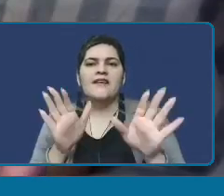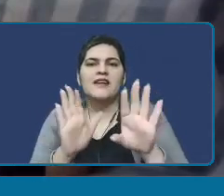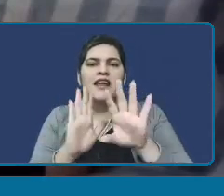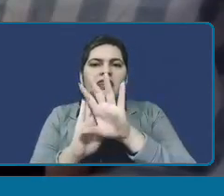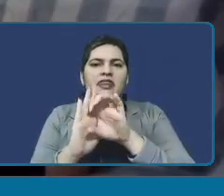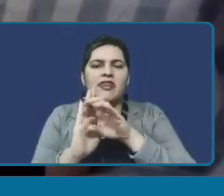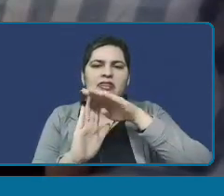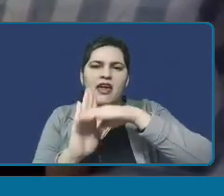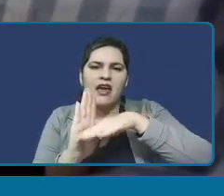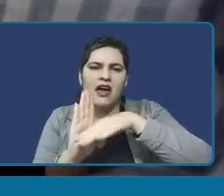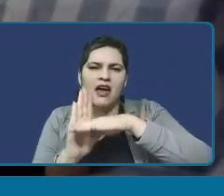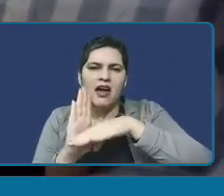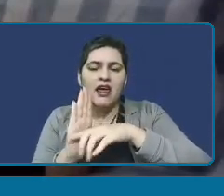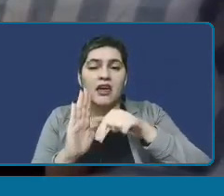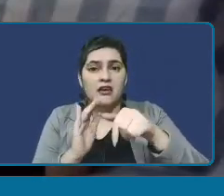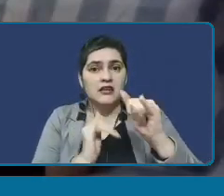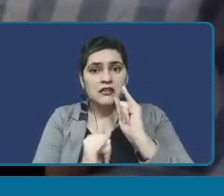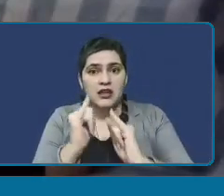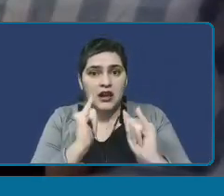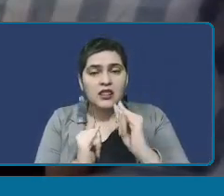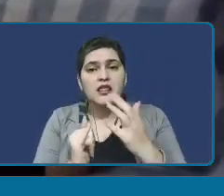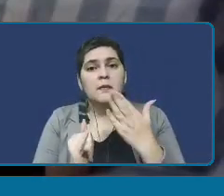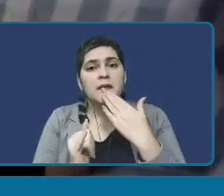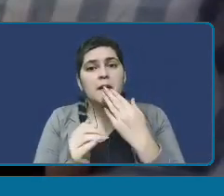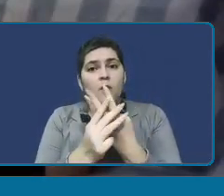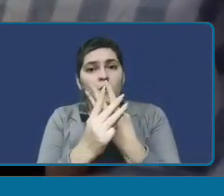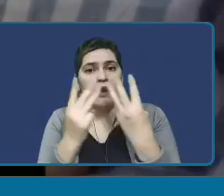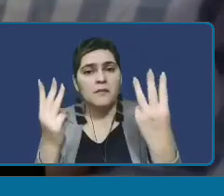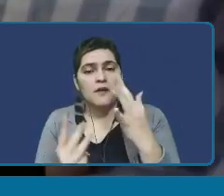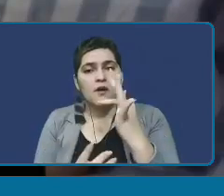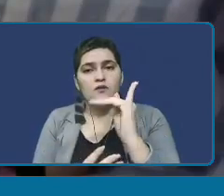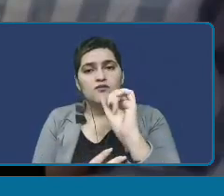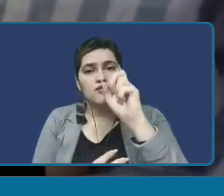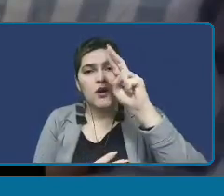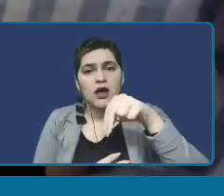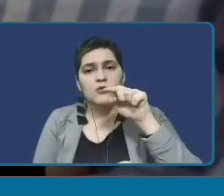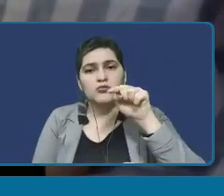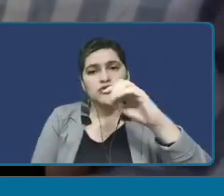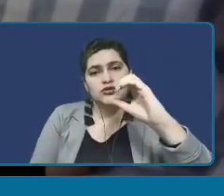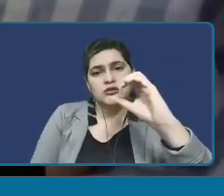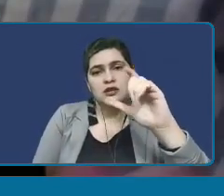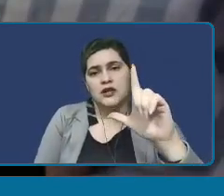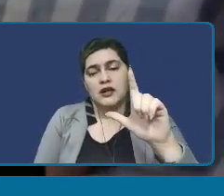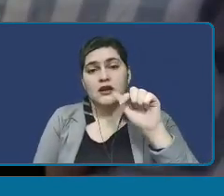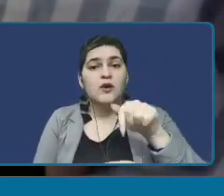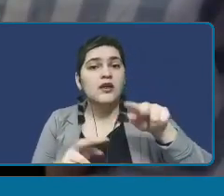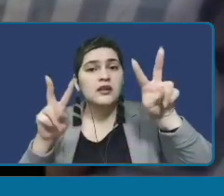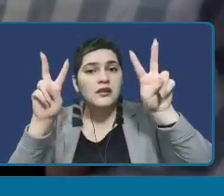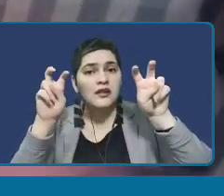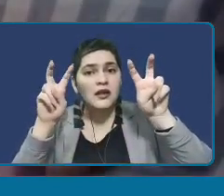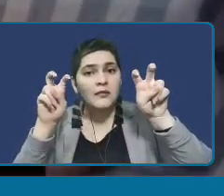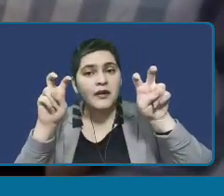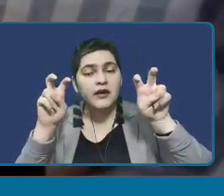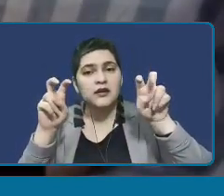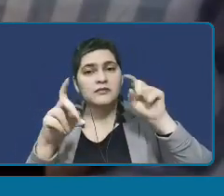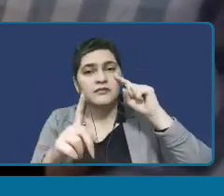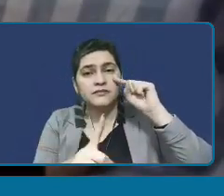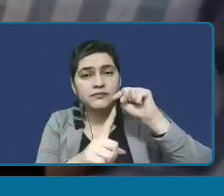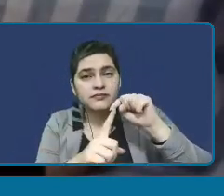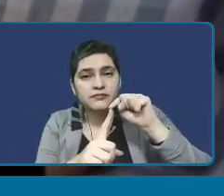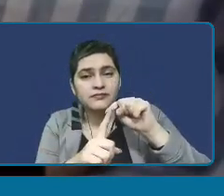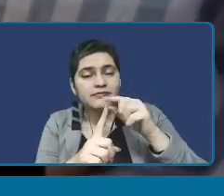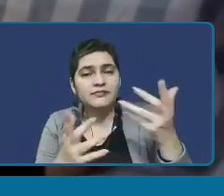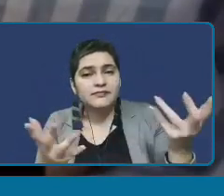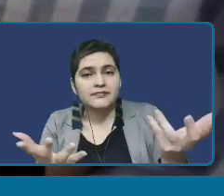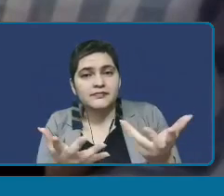nuestro sitio web, en nuestra página web también, fuan.cl. El tema que abordaremos hoy, ¿cierto? Nos va a tener reunidos hoy, lunes